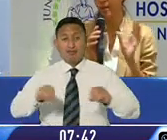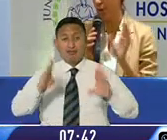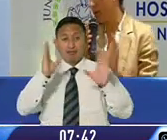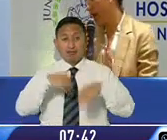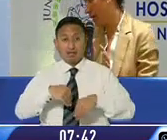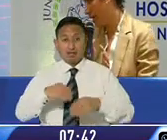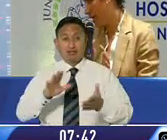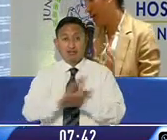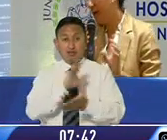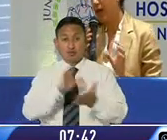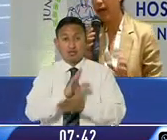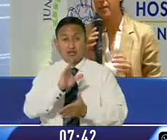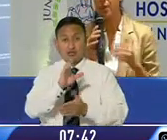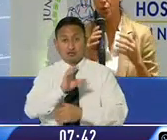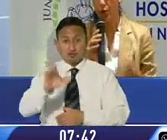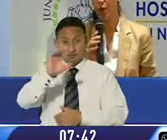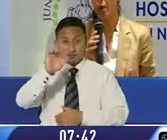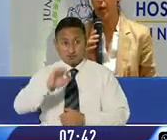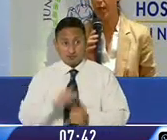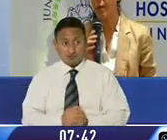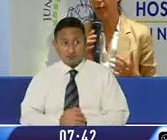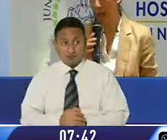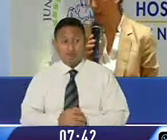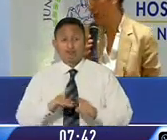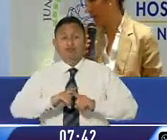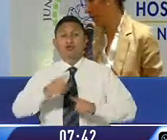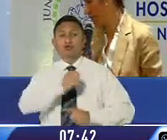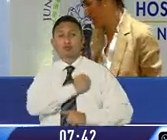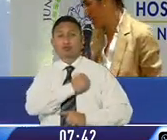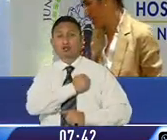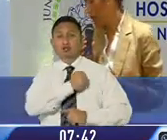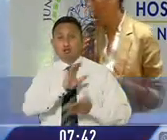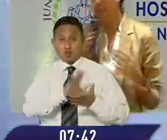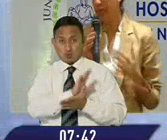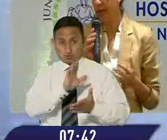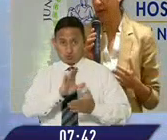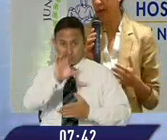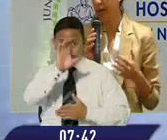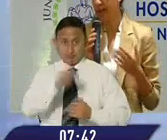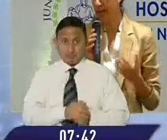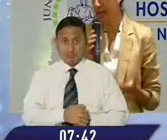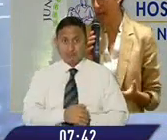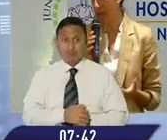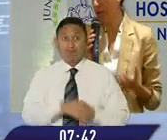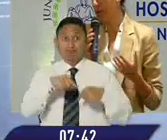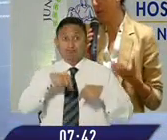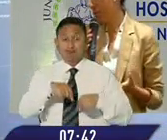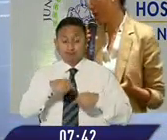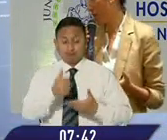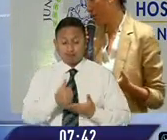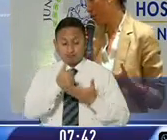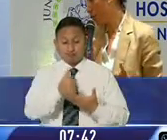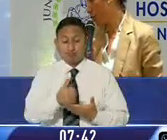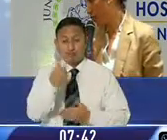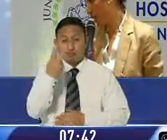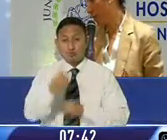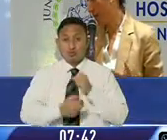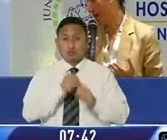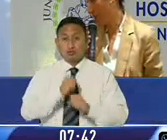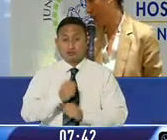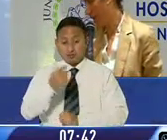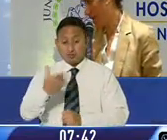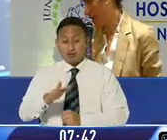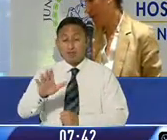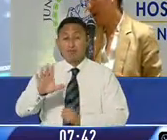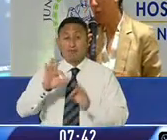primaria y secundaria en instituciones educativas de la Junta de Beneficencia. Se va a garantizar durante 2 años un sueldo